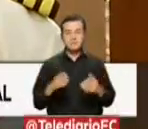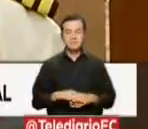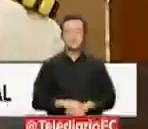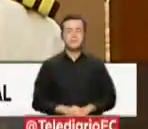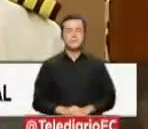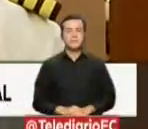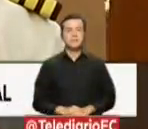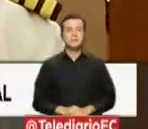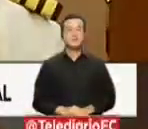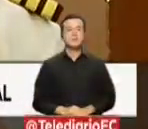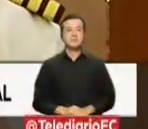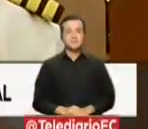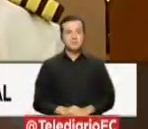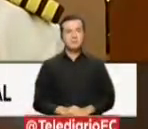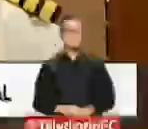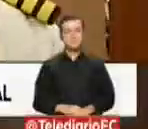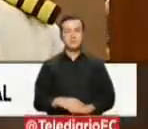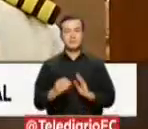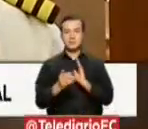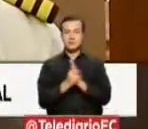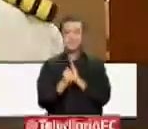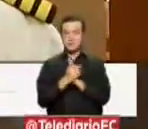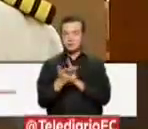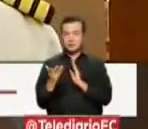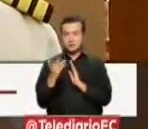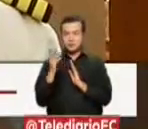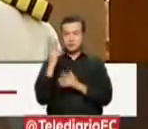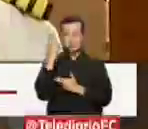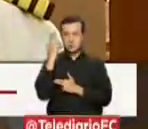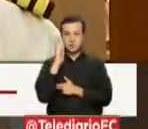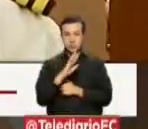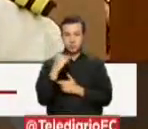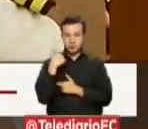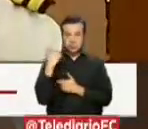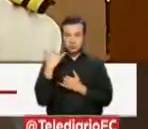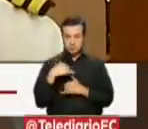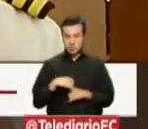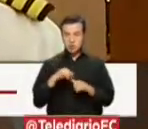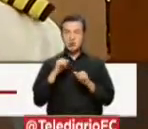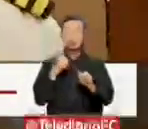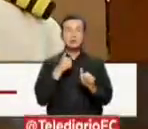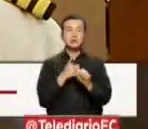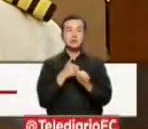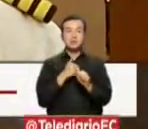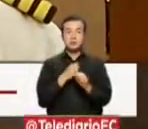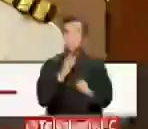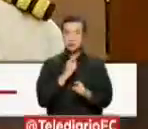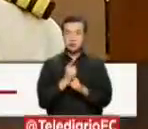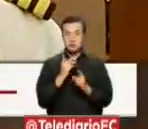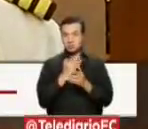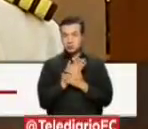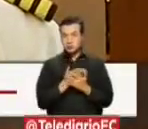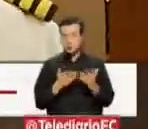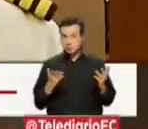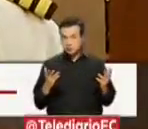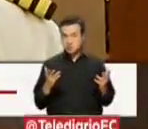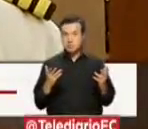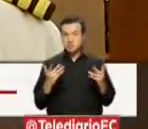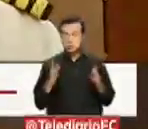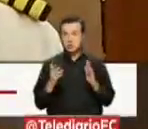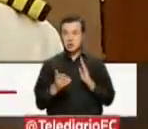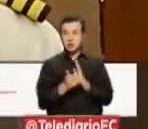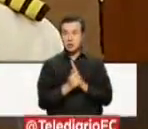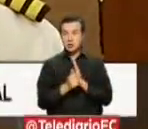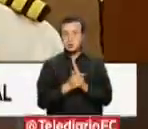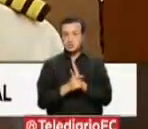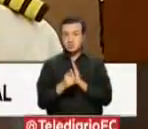estamos recuperando un poco las capacidades que tiene Fuerzas Armadas y que prontamente vamos a estar en capacidad